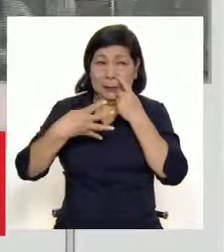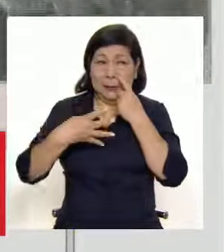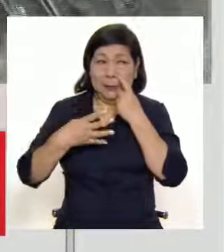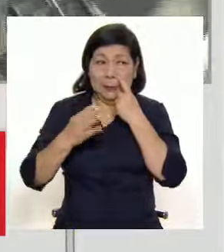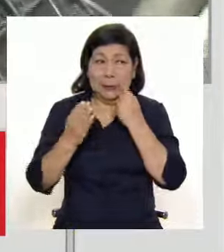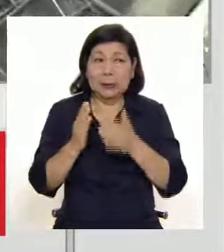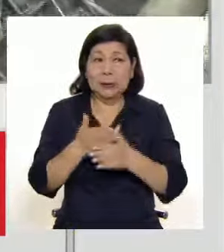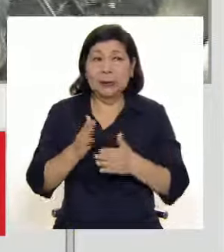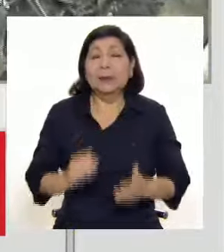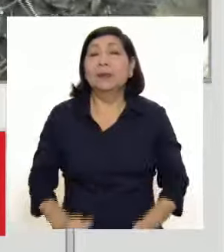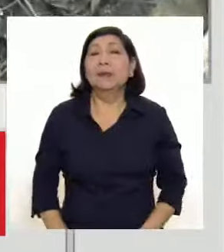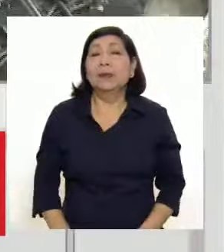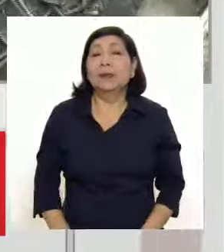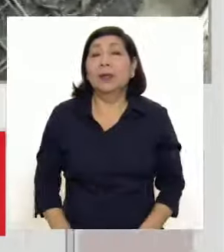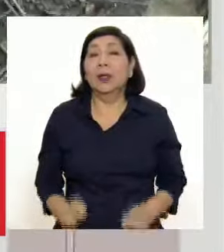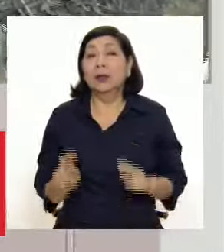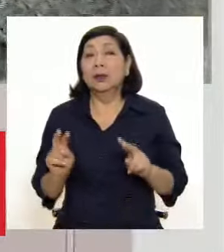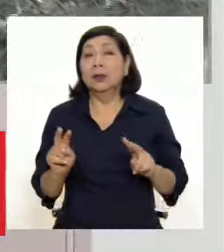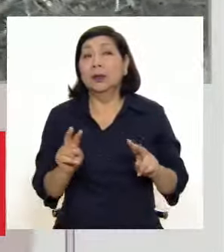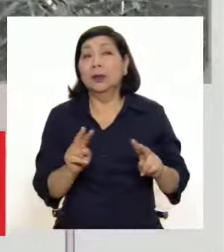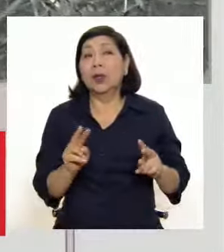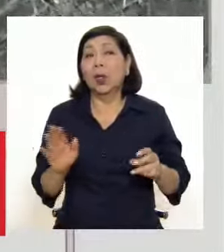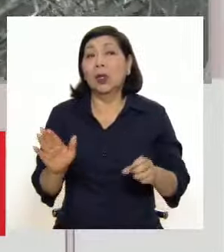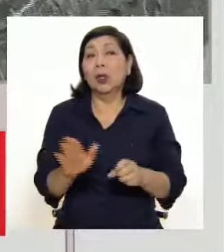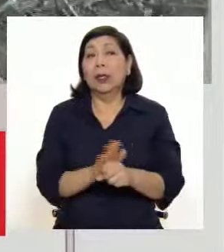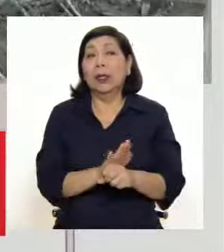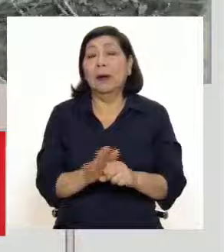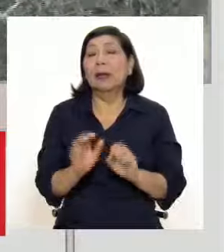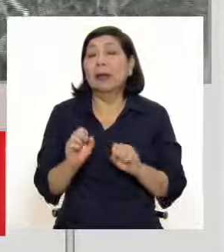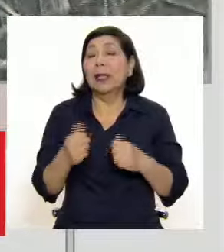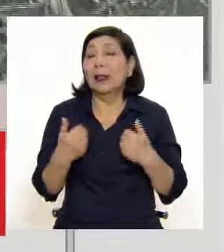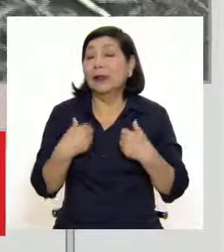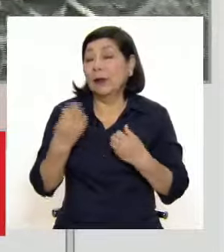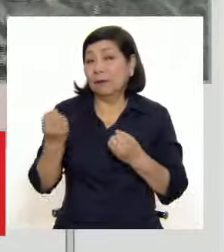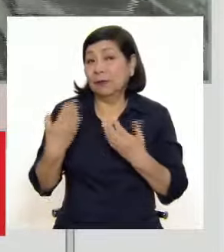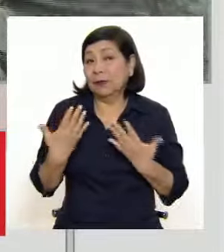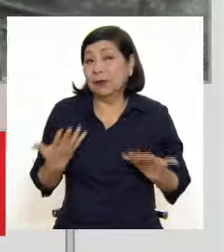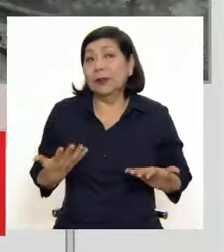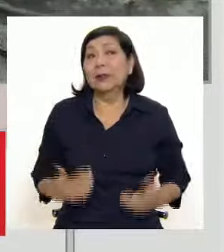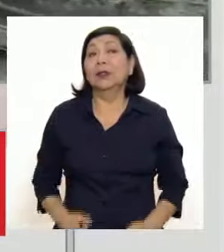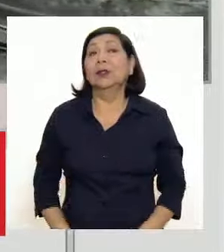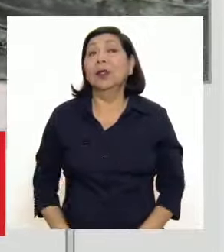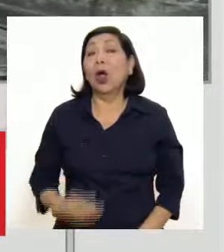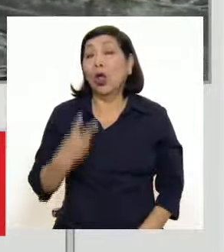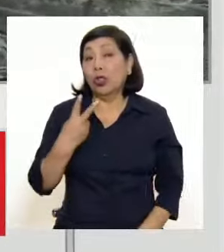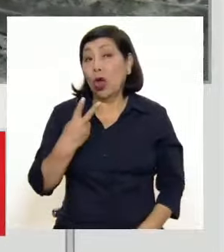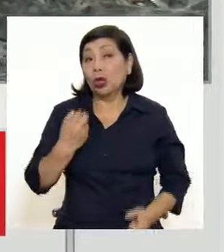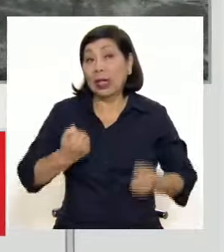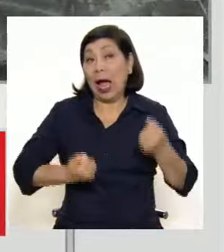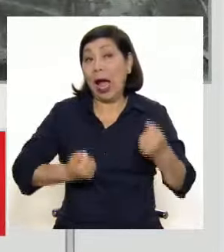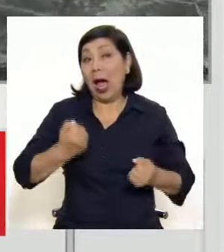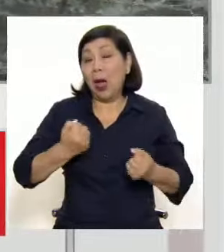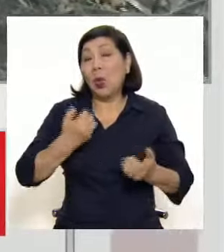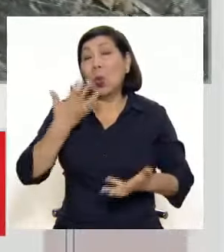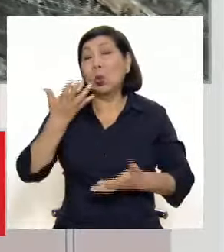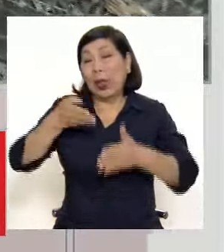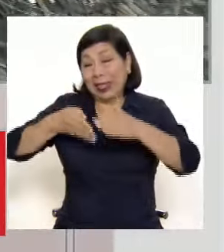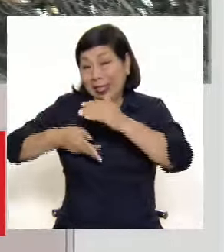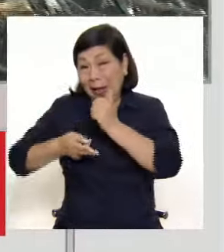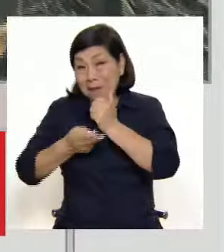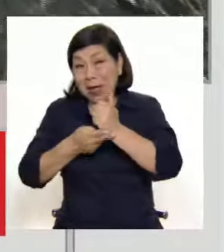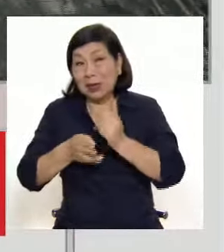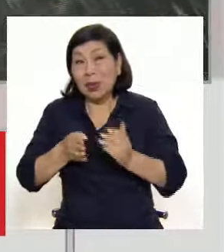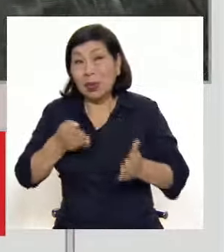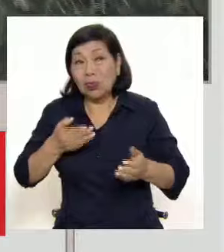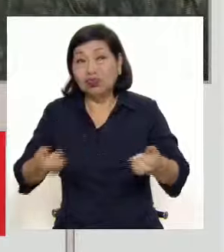a compartir una panorámica completa. Tenemos información que al menos dos vehículos se quemaron y al menos